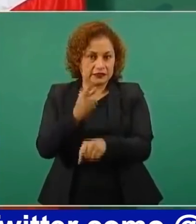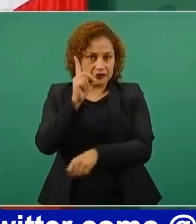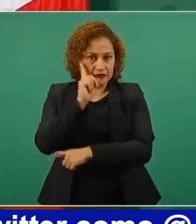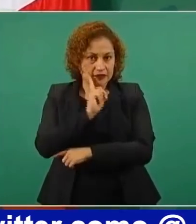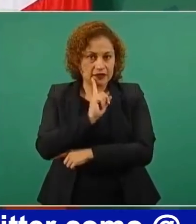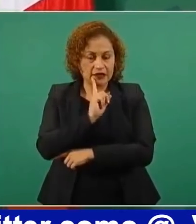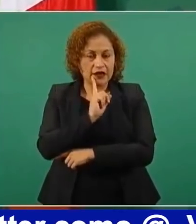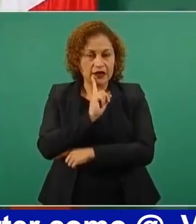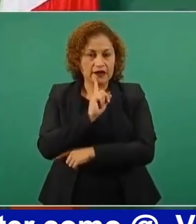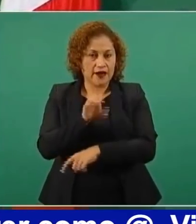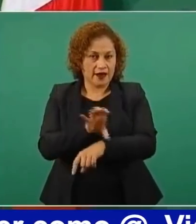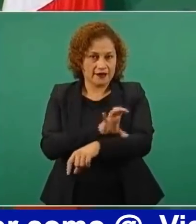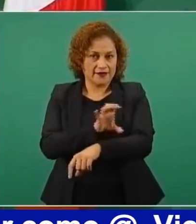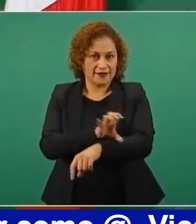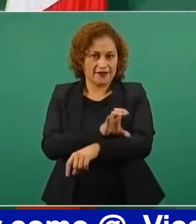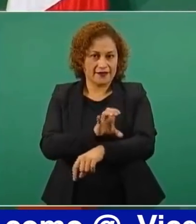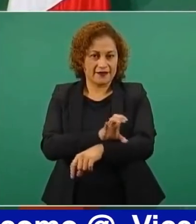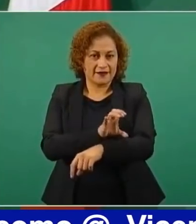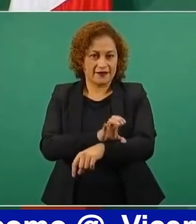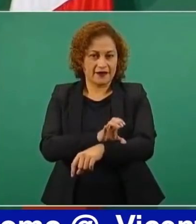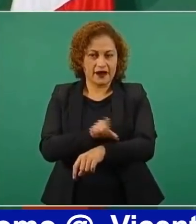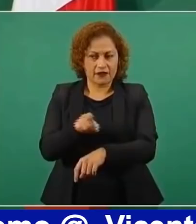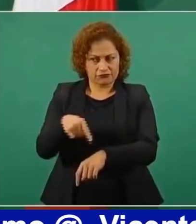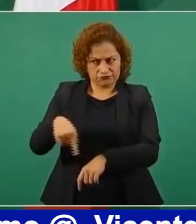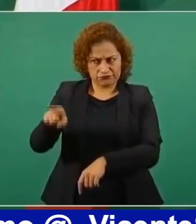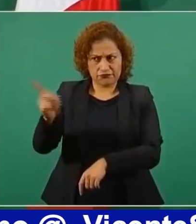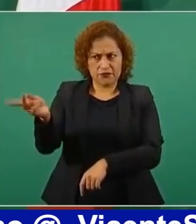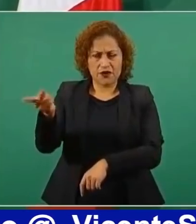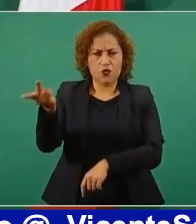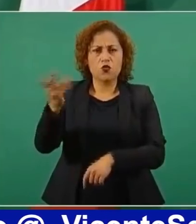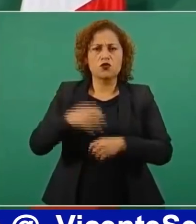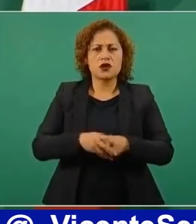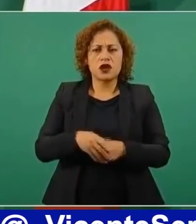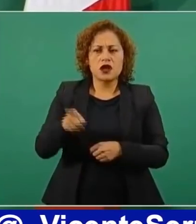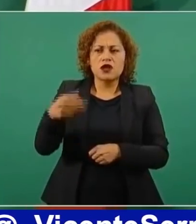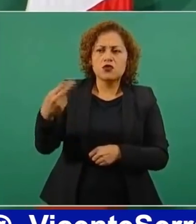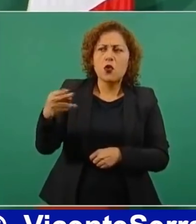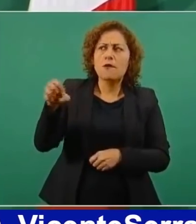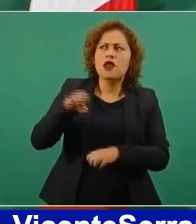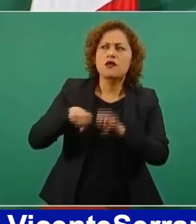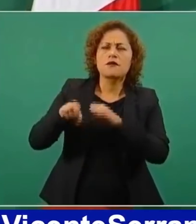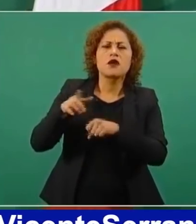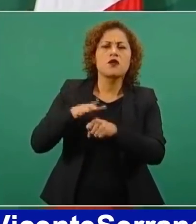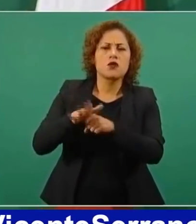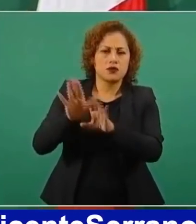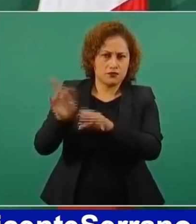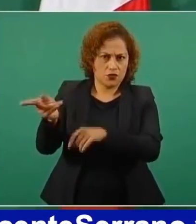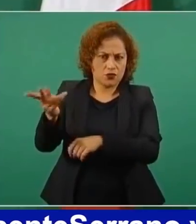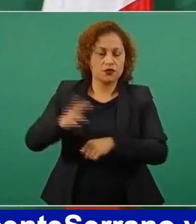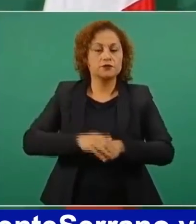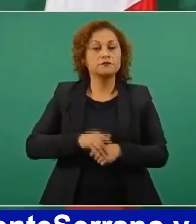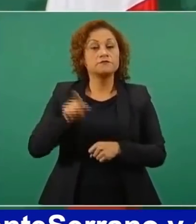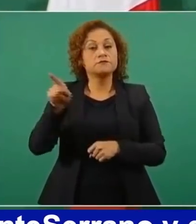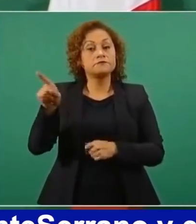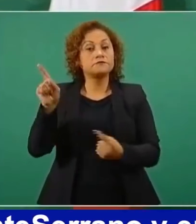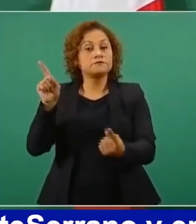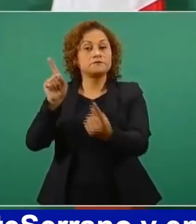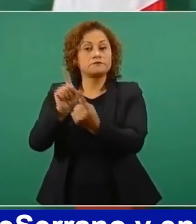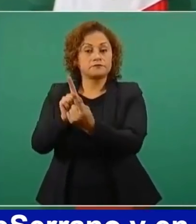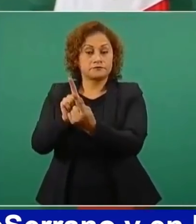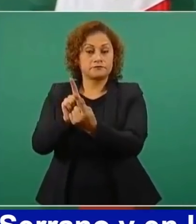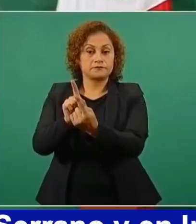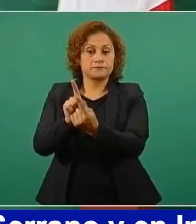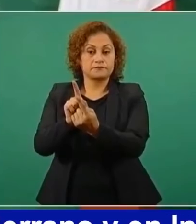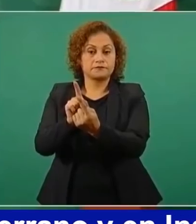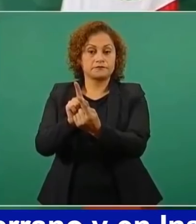de energía, a ver si le preguntas qué empresa es, y le dijo: nosotros no nos vamos a